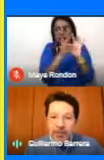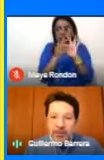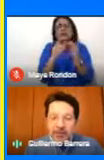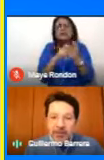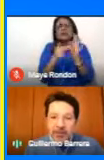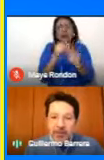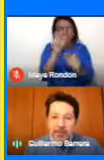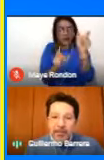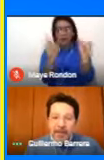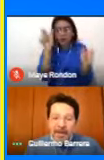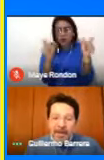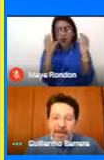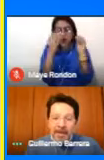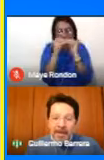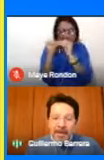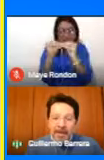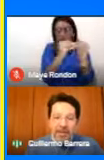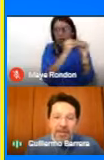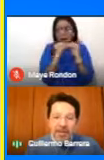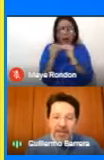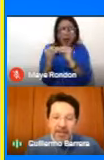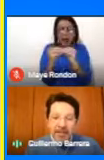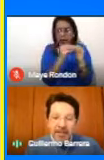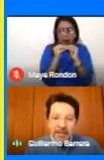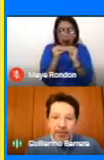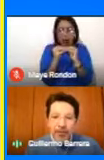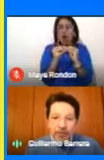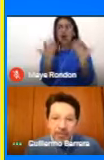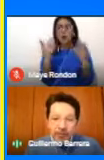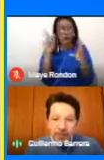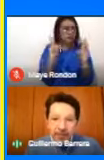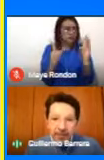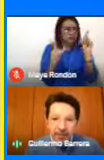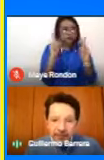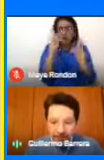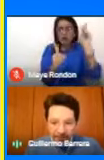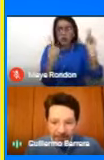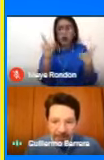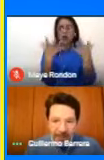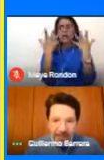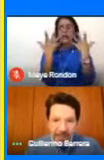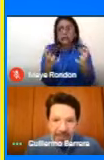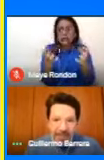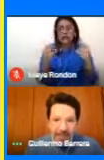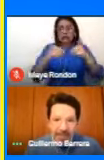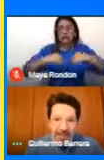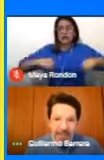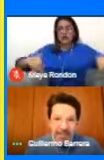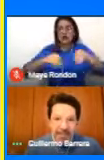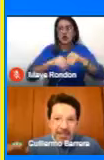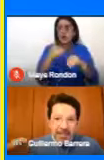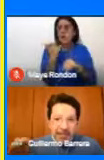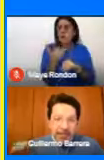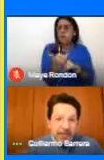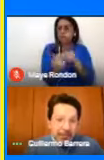se pongan de acuerdo para decidir lo que quieren que ocurra en su territorio.